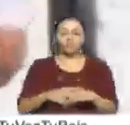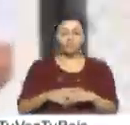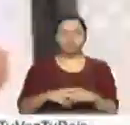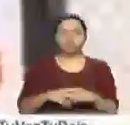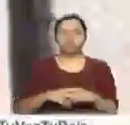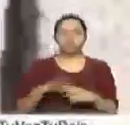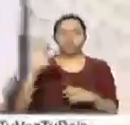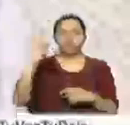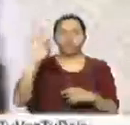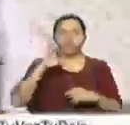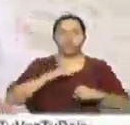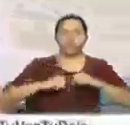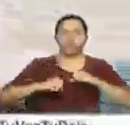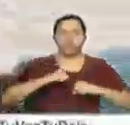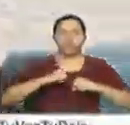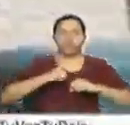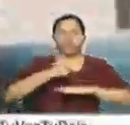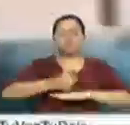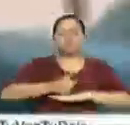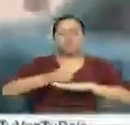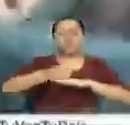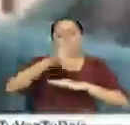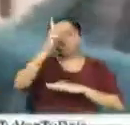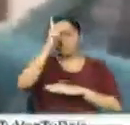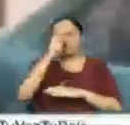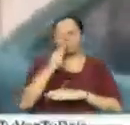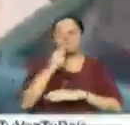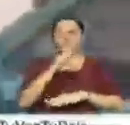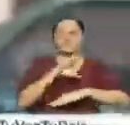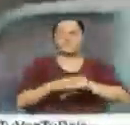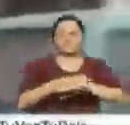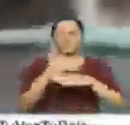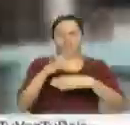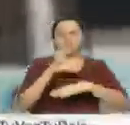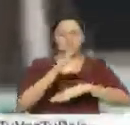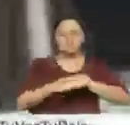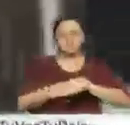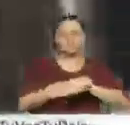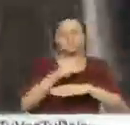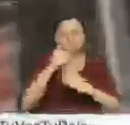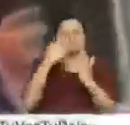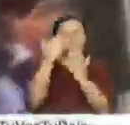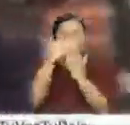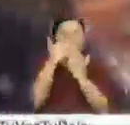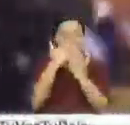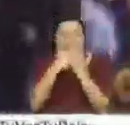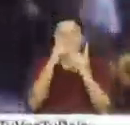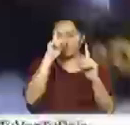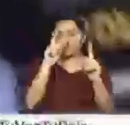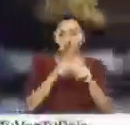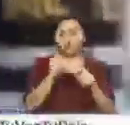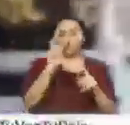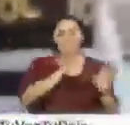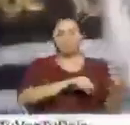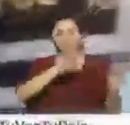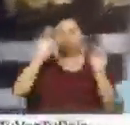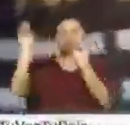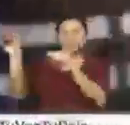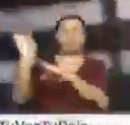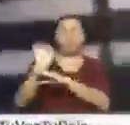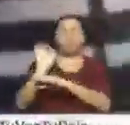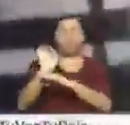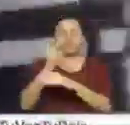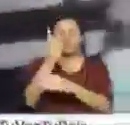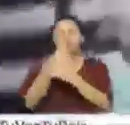Este 9 de mayo, autoridades de Perú dictaminaron prisión preventiva con fines de extradición contra Carlos Charly Pareja Cordero y su hijo